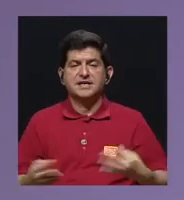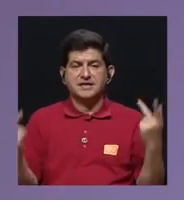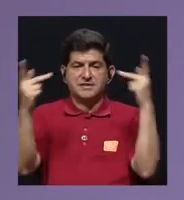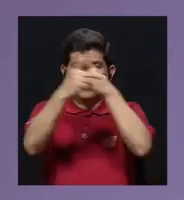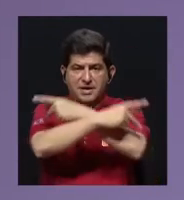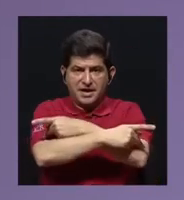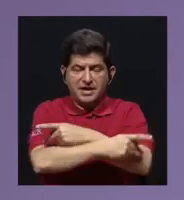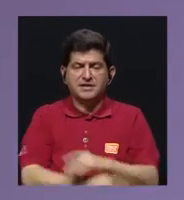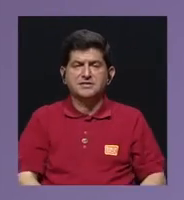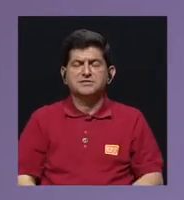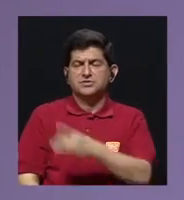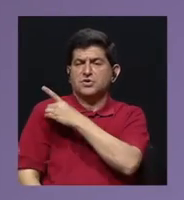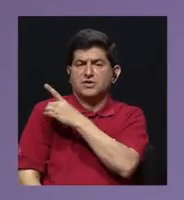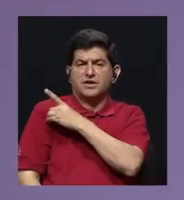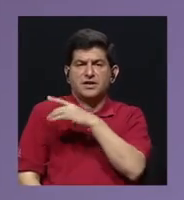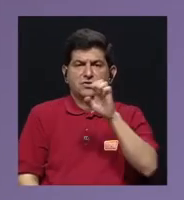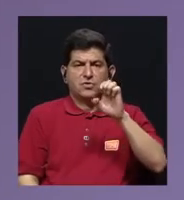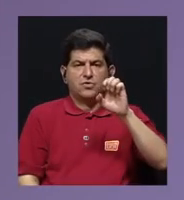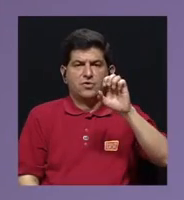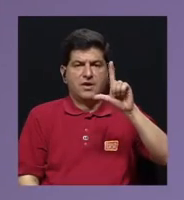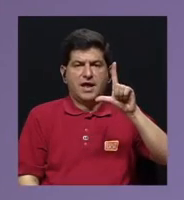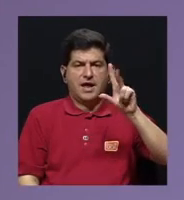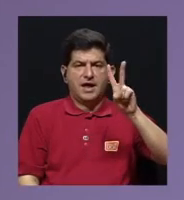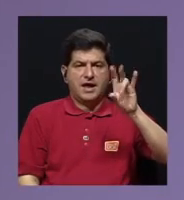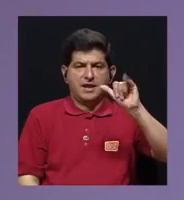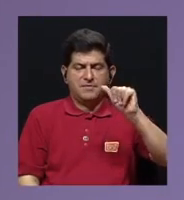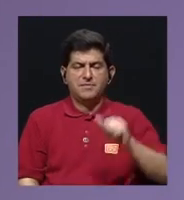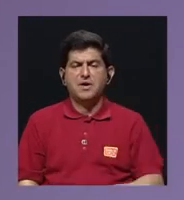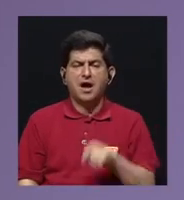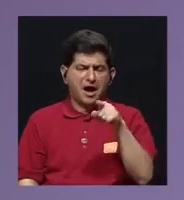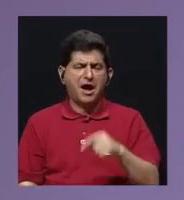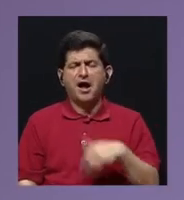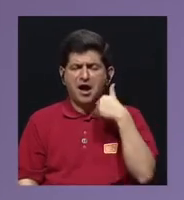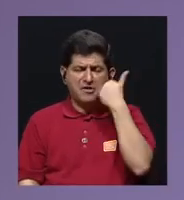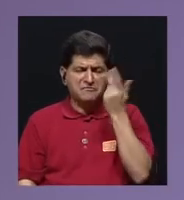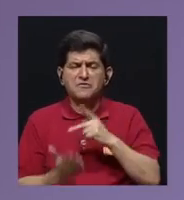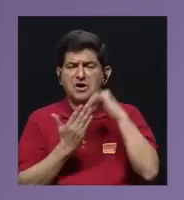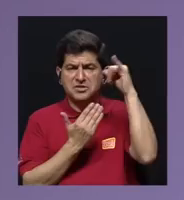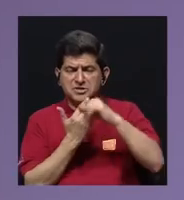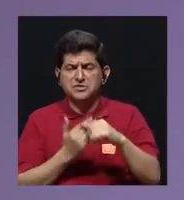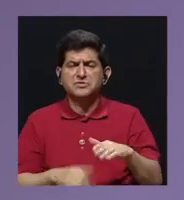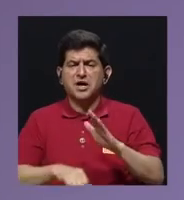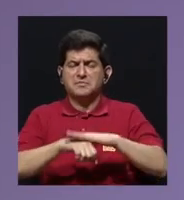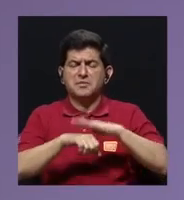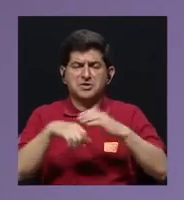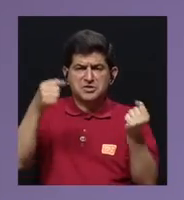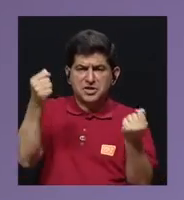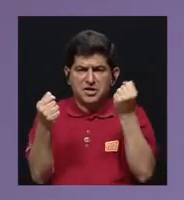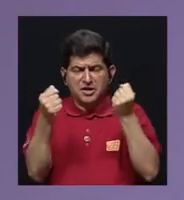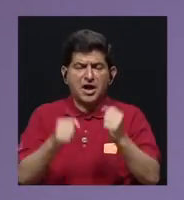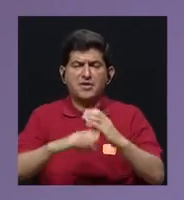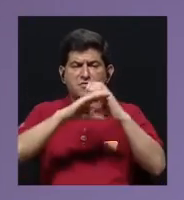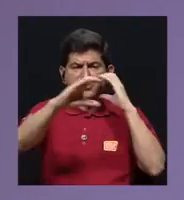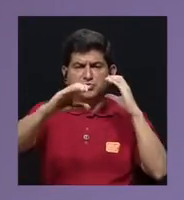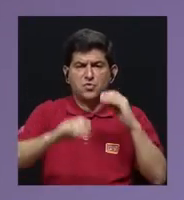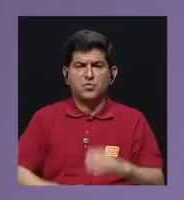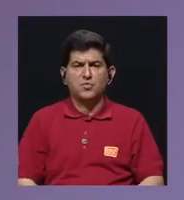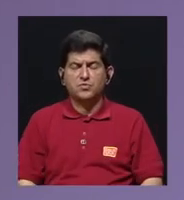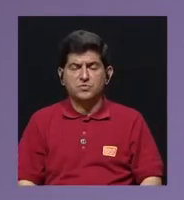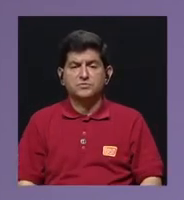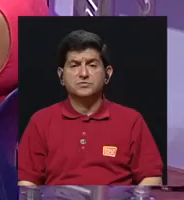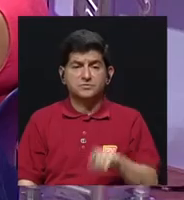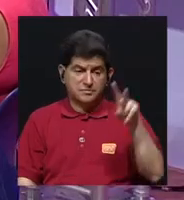doña Elvia, apoyó este proyecto y bueno, nos facilitaba carros, microbús para traerlas